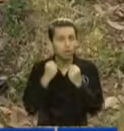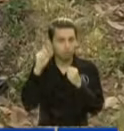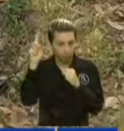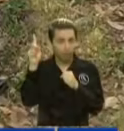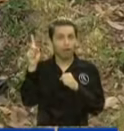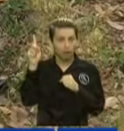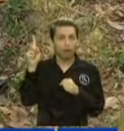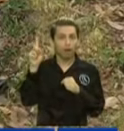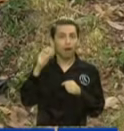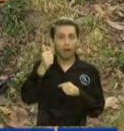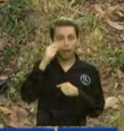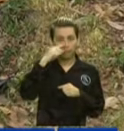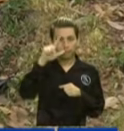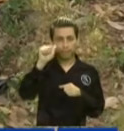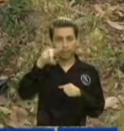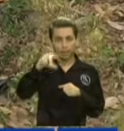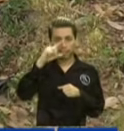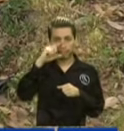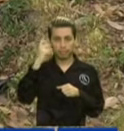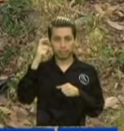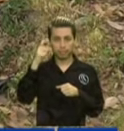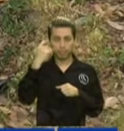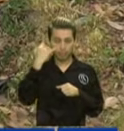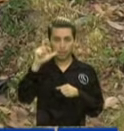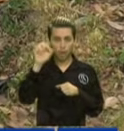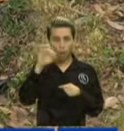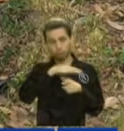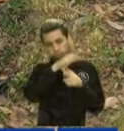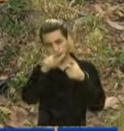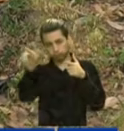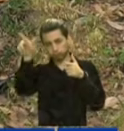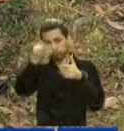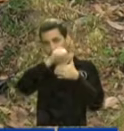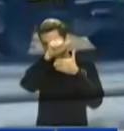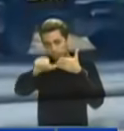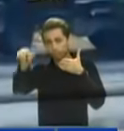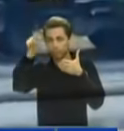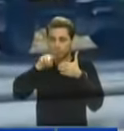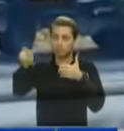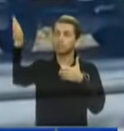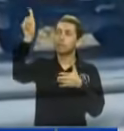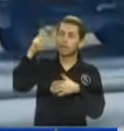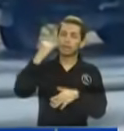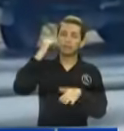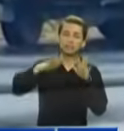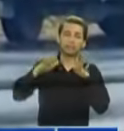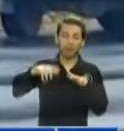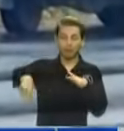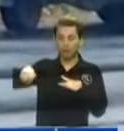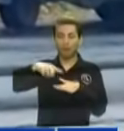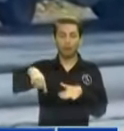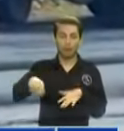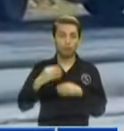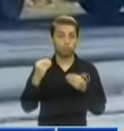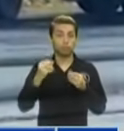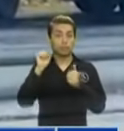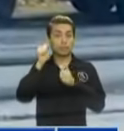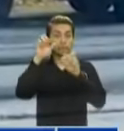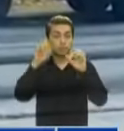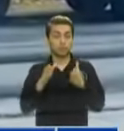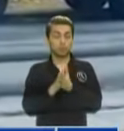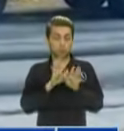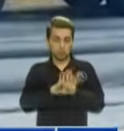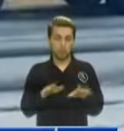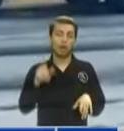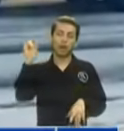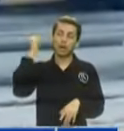del Atlántico dentro del departamento de Izabal. 15 personas han fallecido. Desde Izabal, un reporte de Carlos